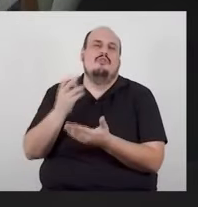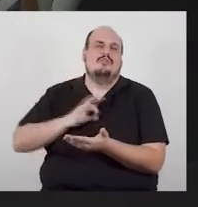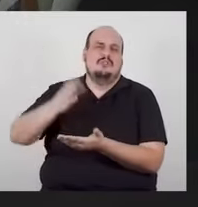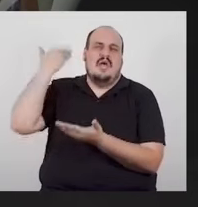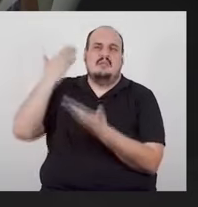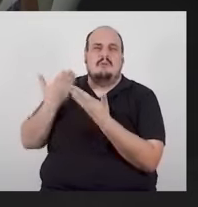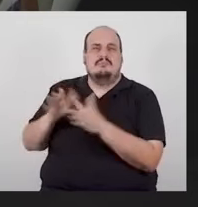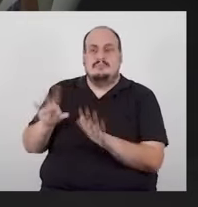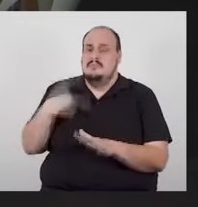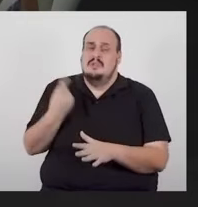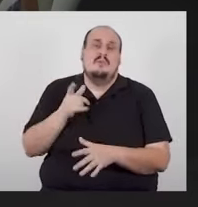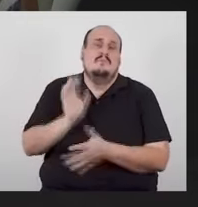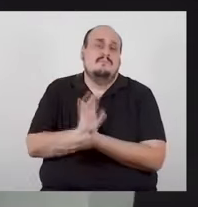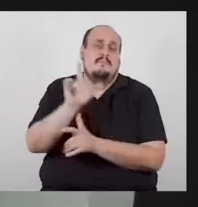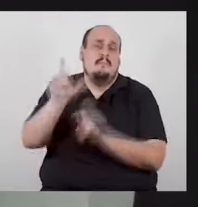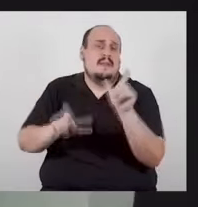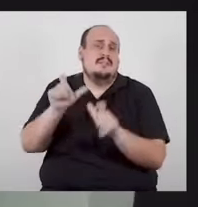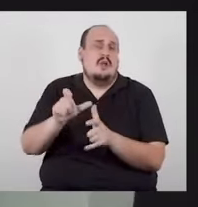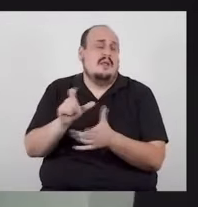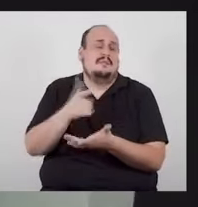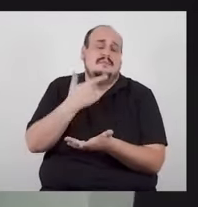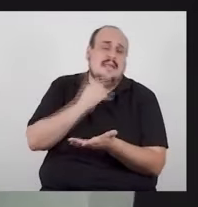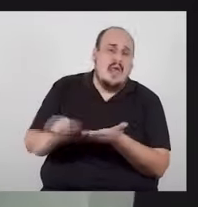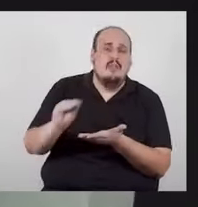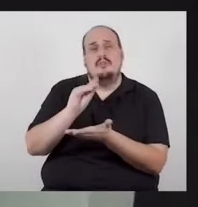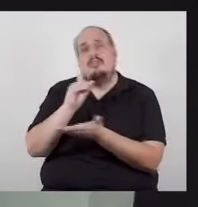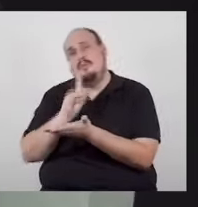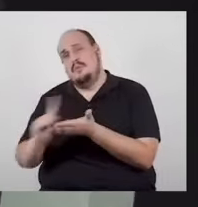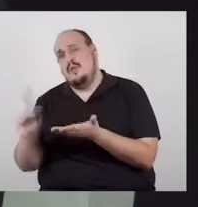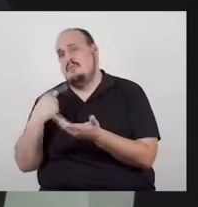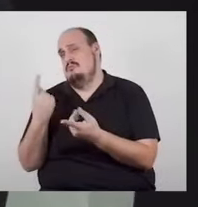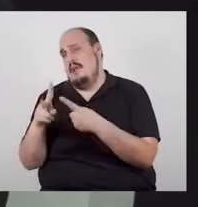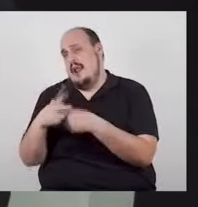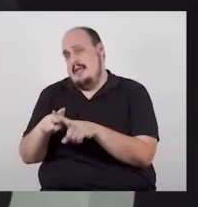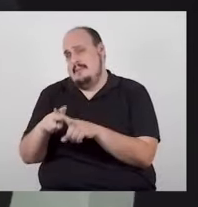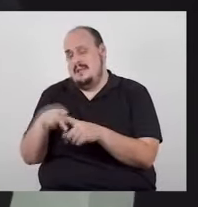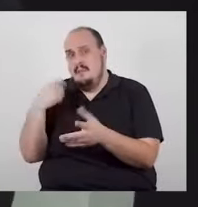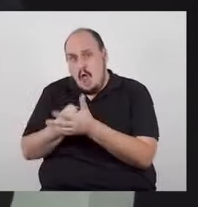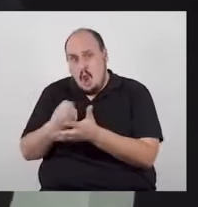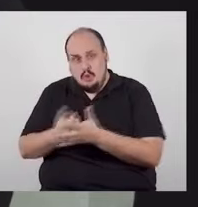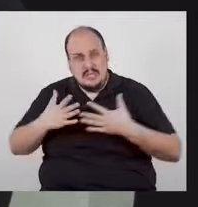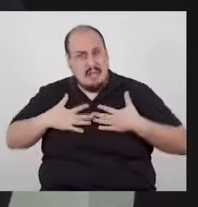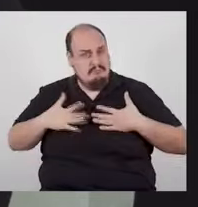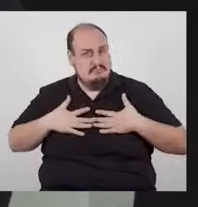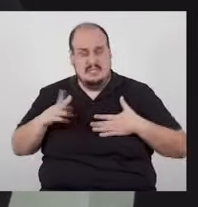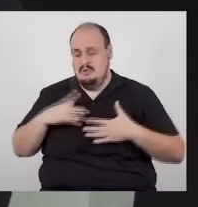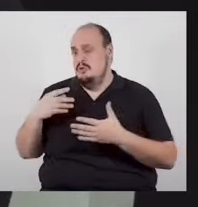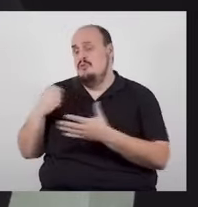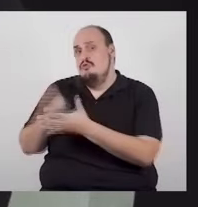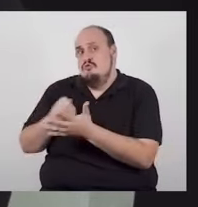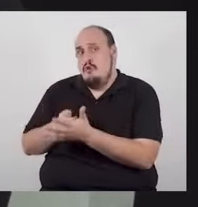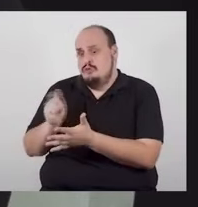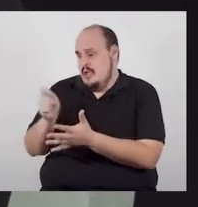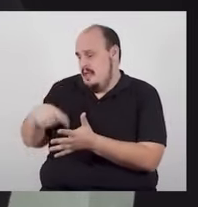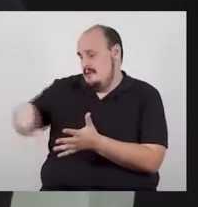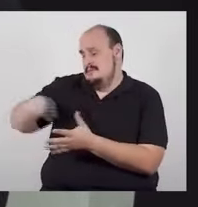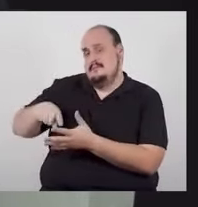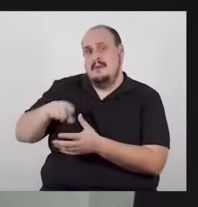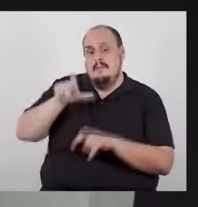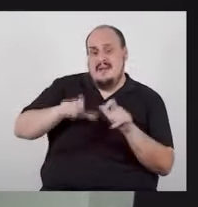pero somos herramientas. Por eso digo, la lucha no es mía. La lucha es de los familiares que